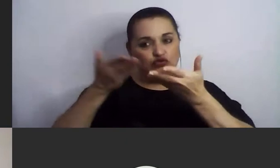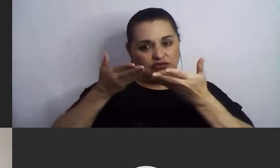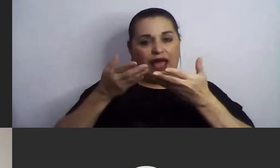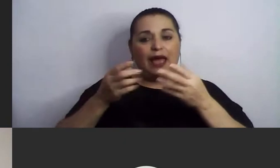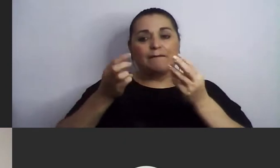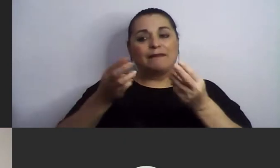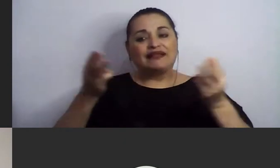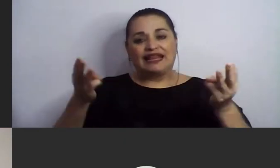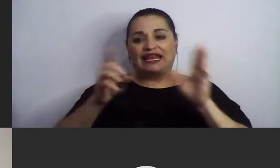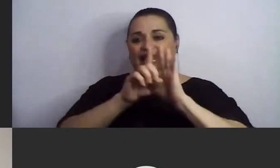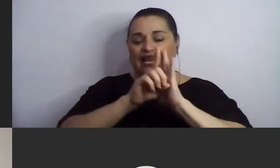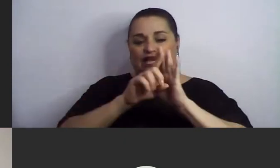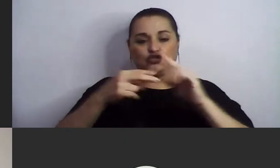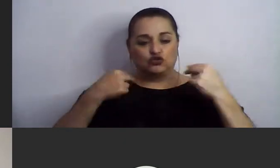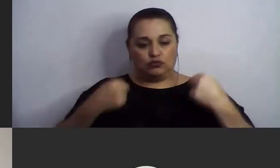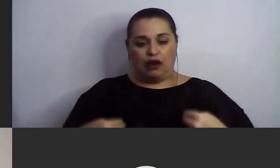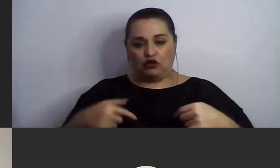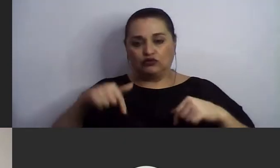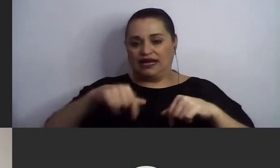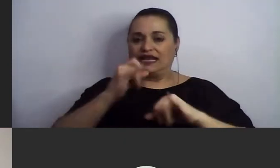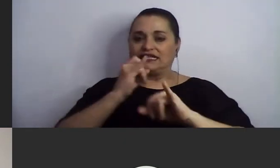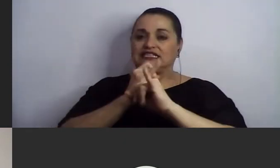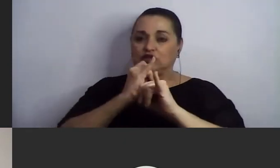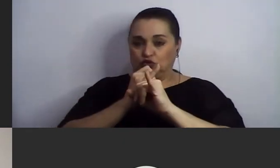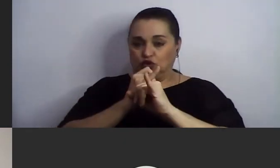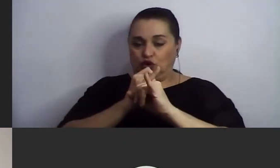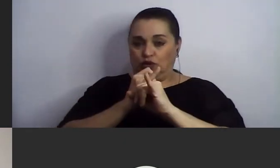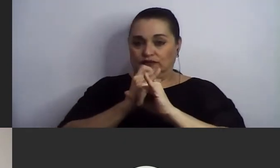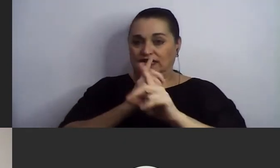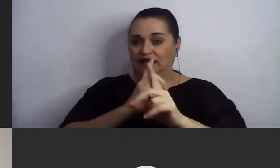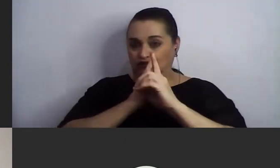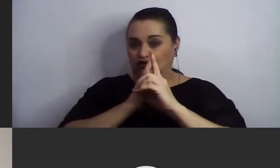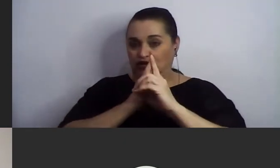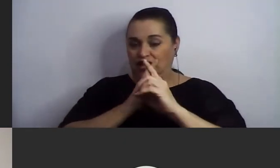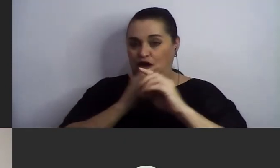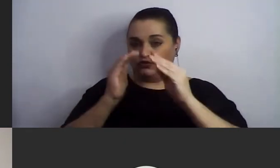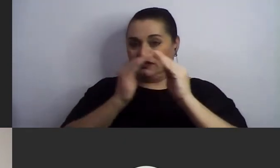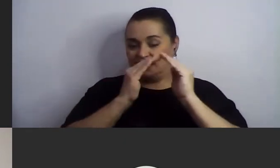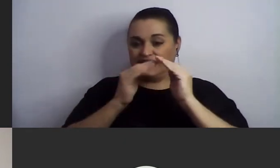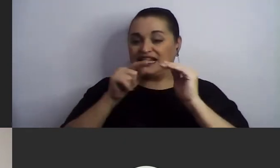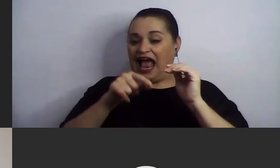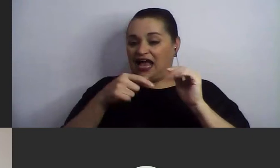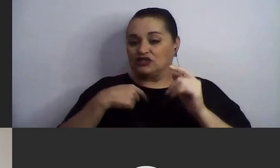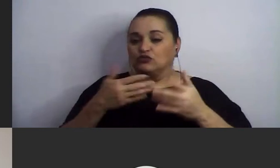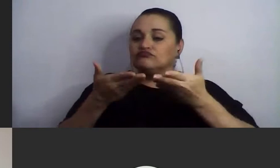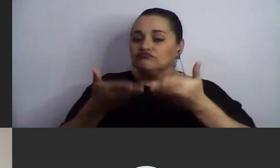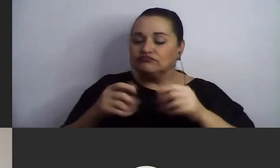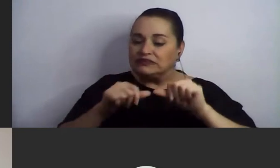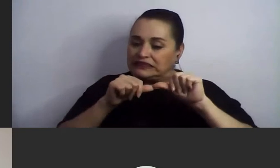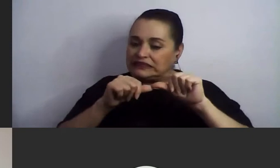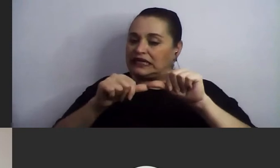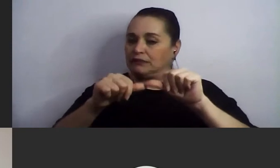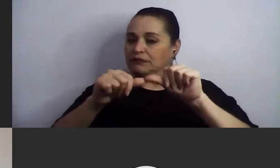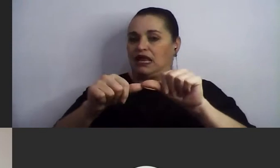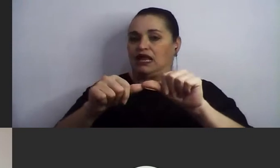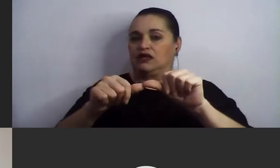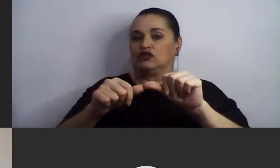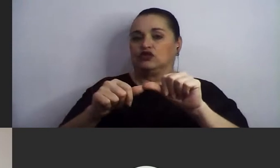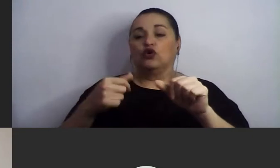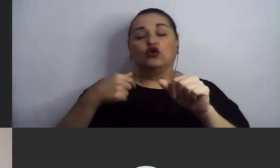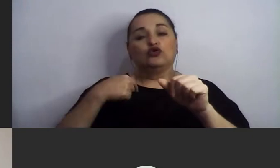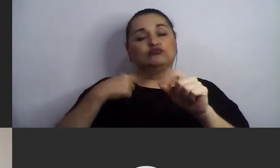humanos ante nuestra institución y a eso le hemos efectivamente venido dando seguimiento verdad y lo que nos